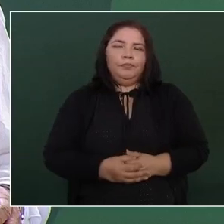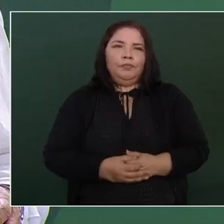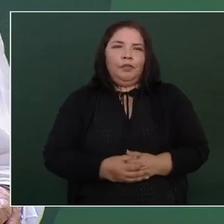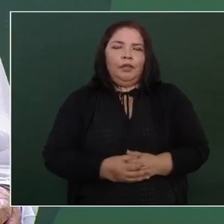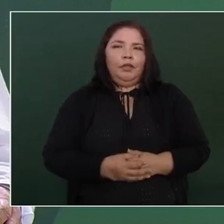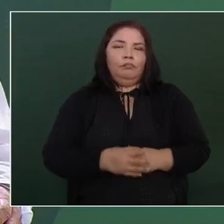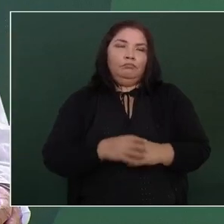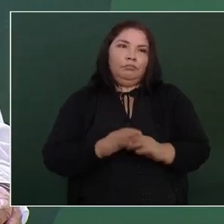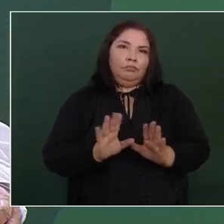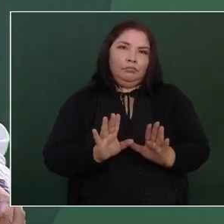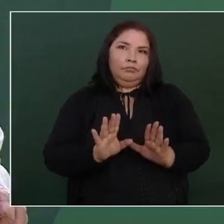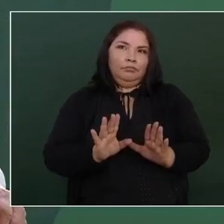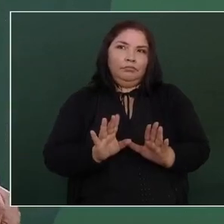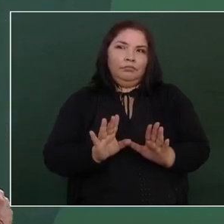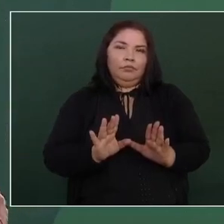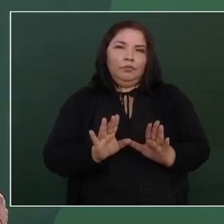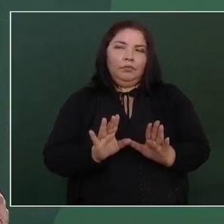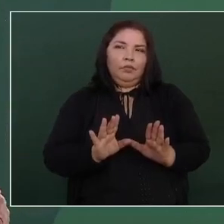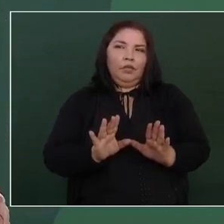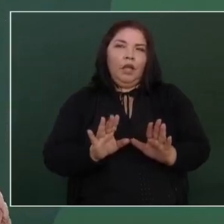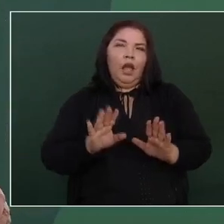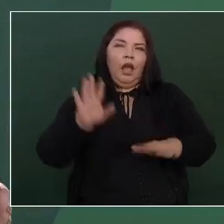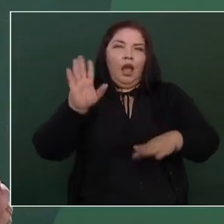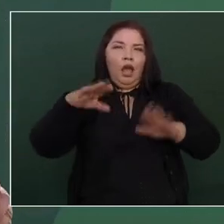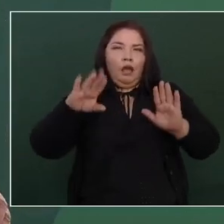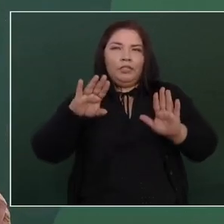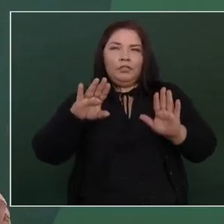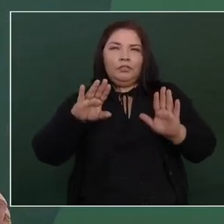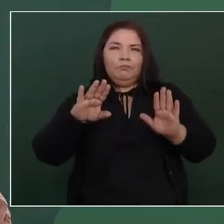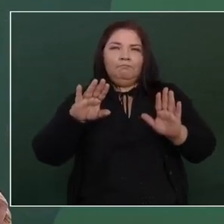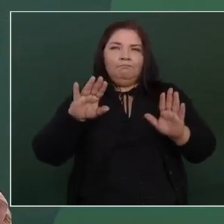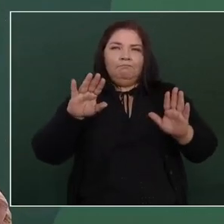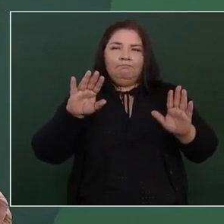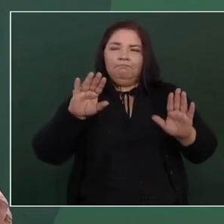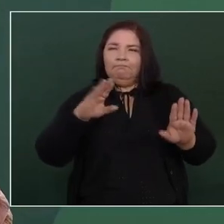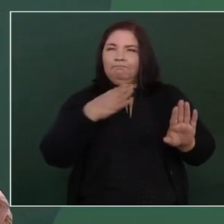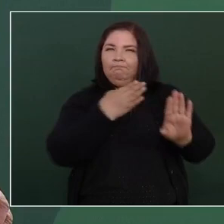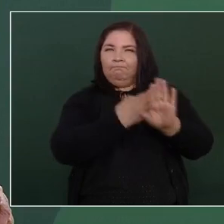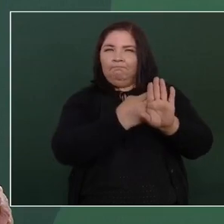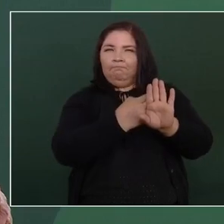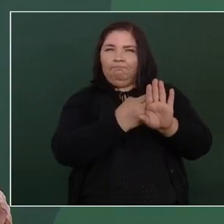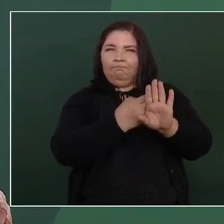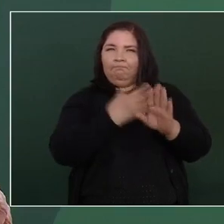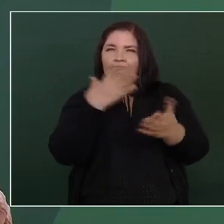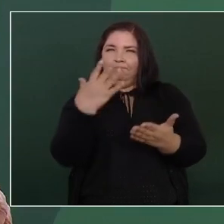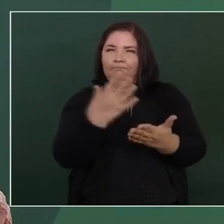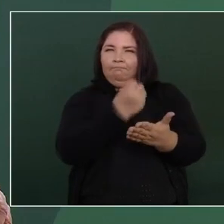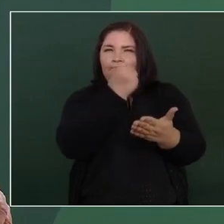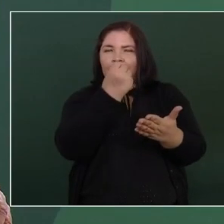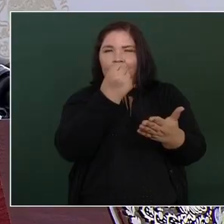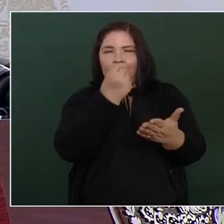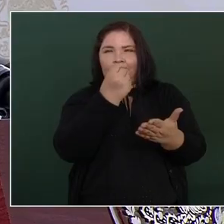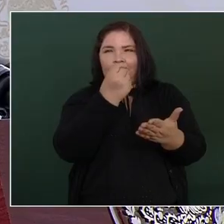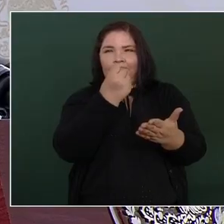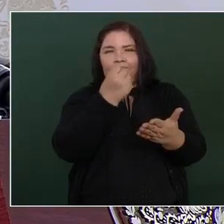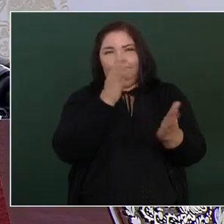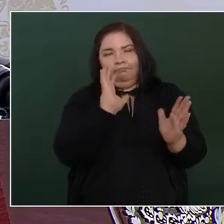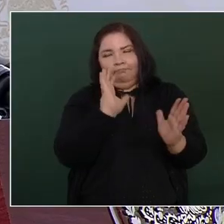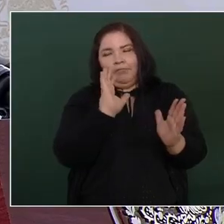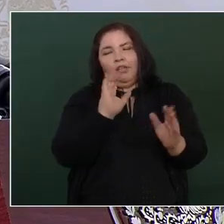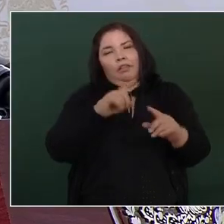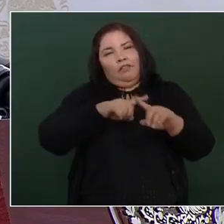si acaso como adversarios a vencer, que es